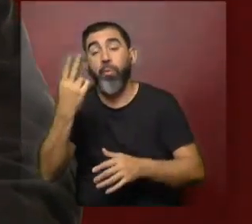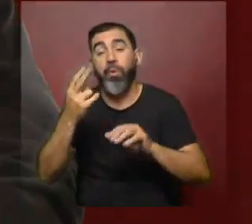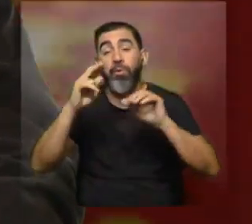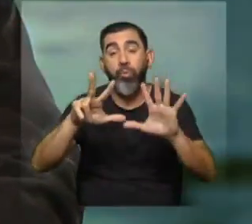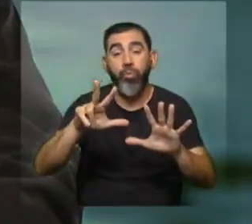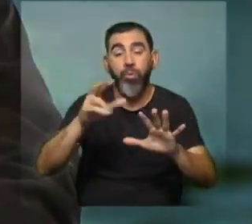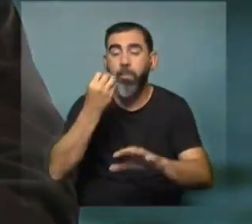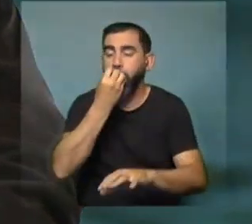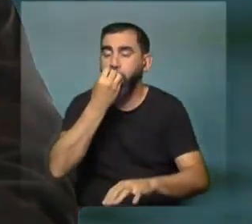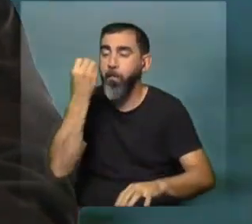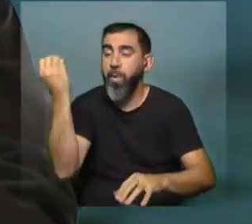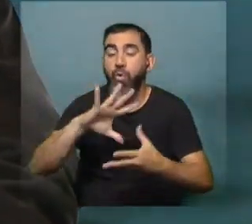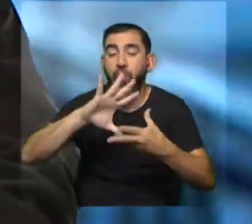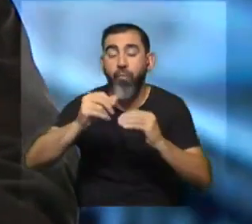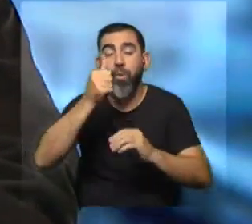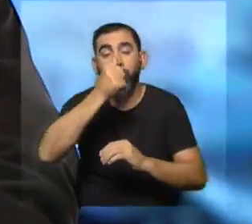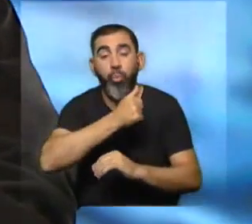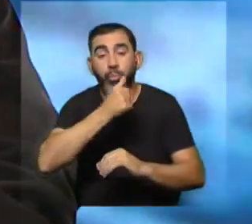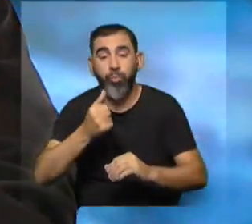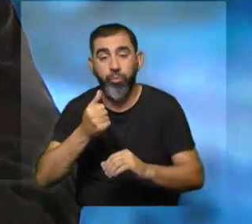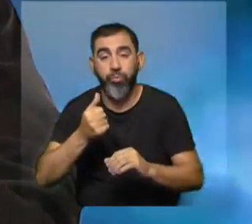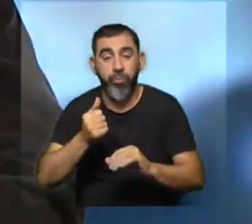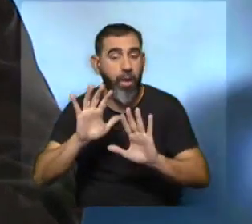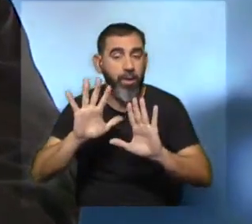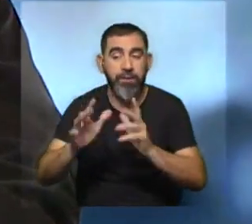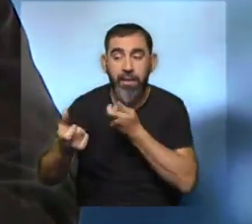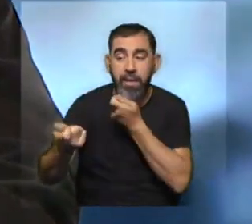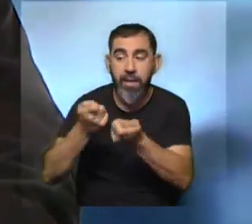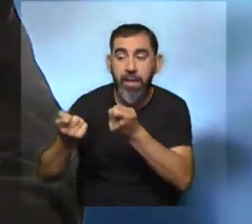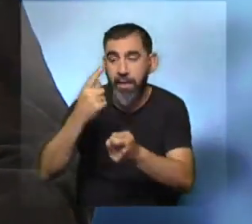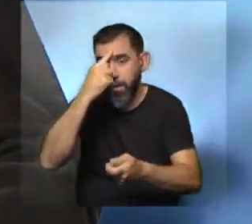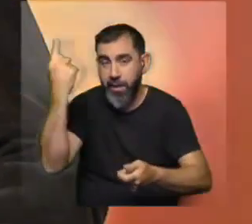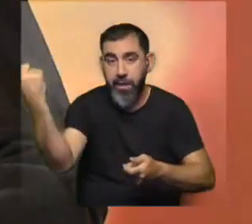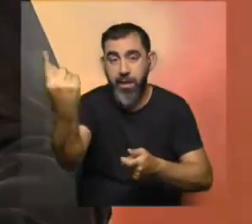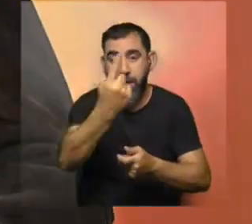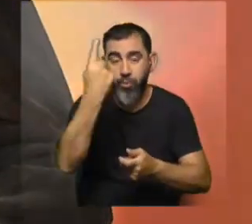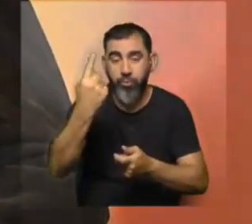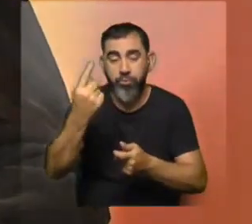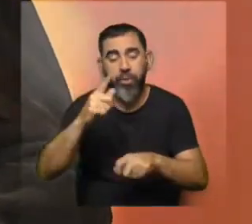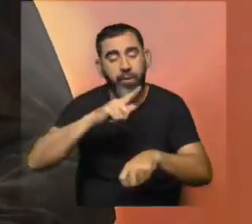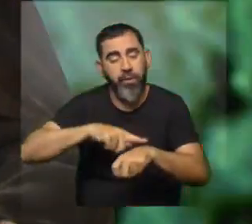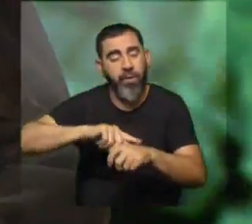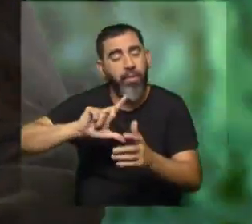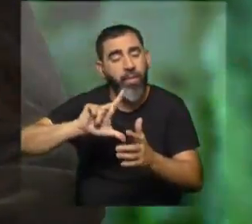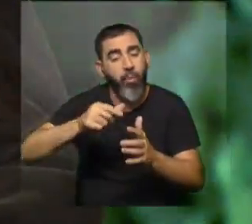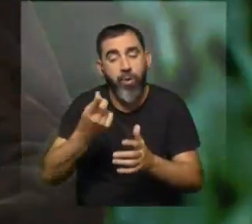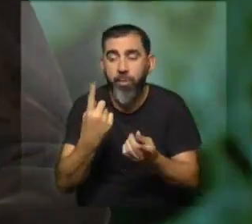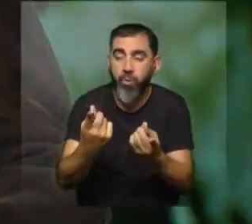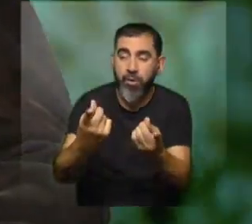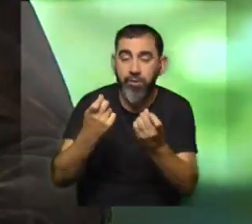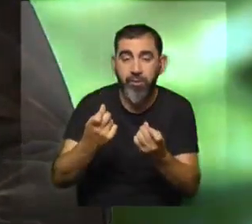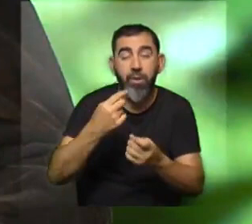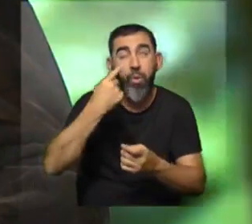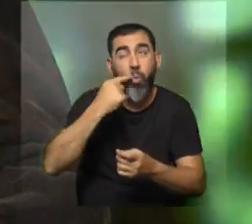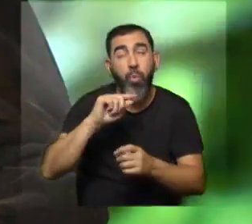las mejores herramientas que tenemos para solucionarlo. No hay vuelta, las negociaciones internacionales llevan tiempo, pero son necesarias. Estamos en la